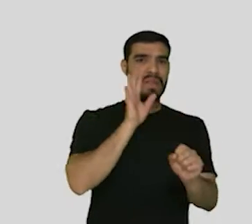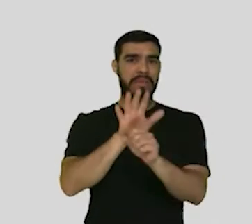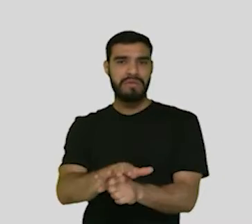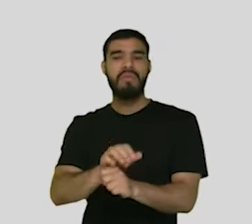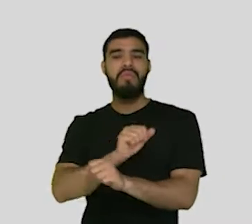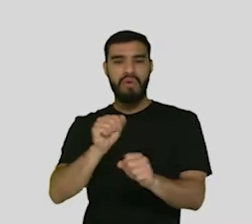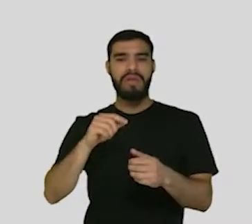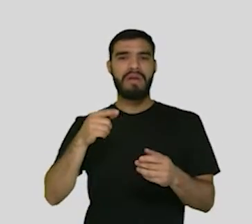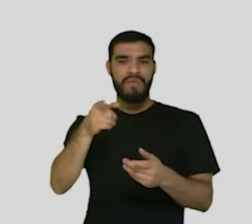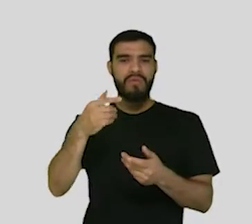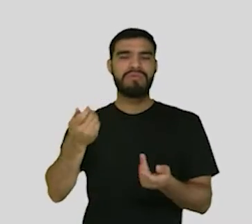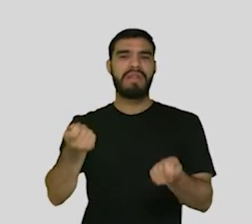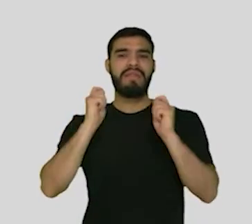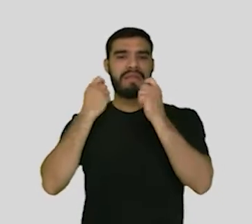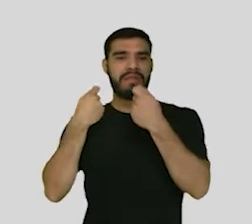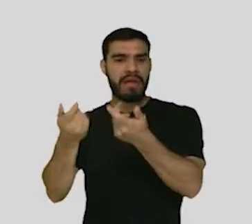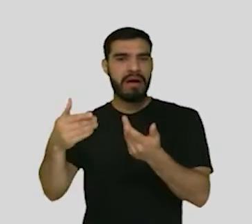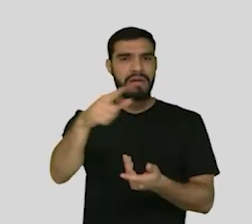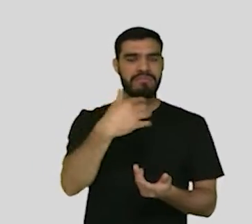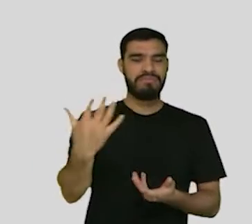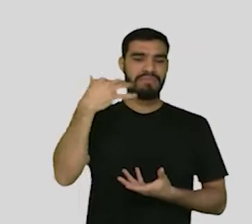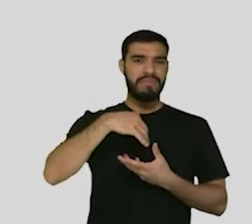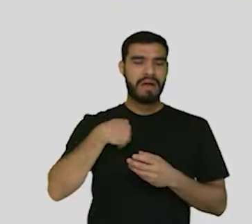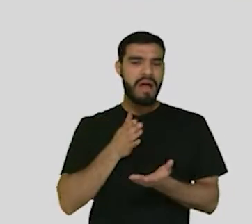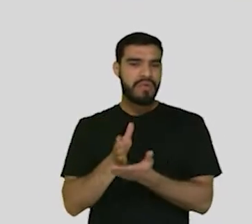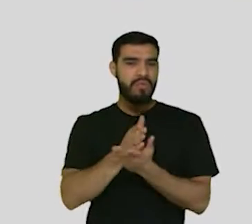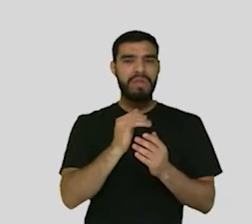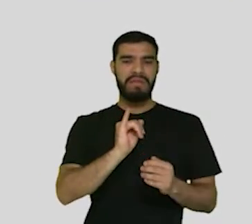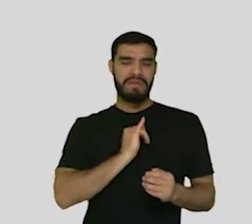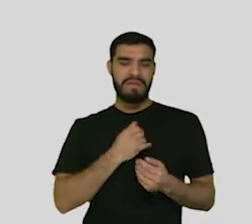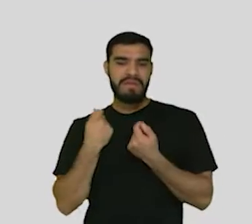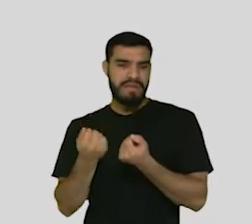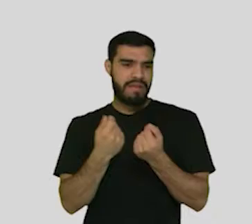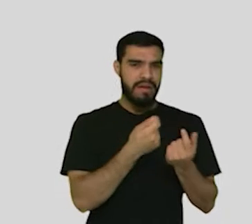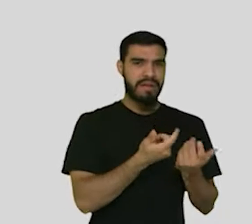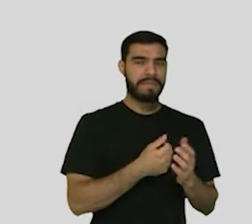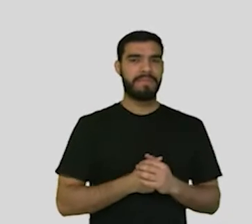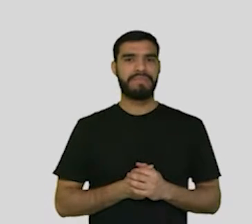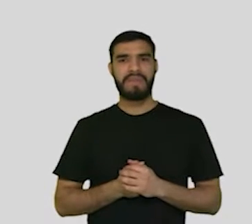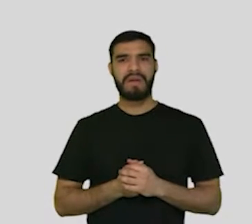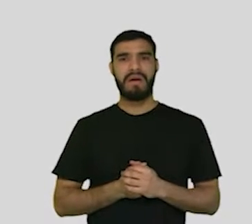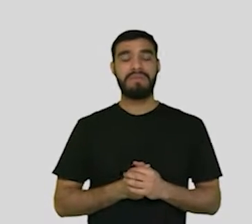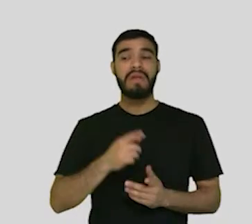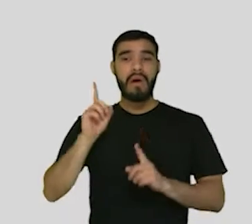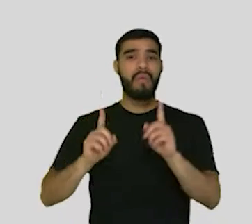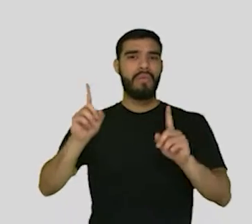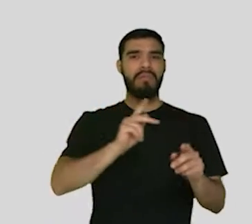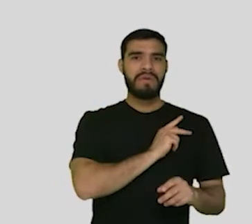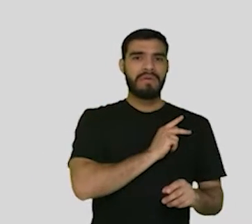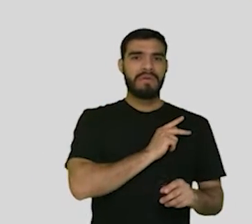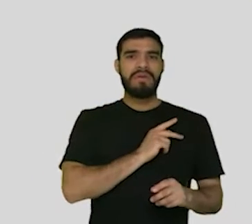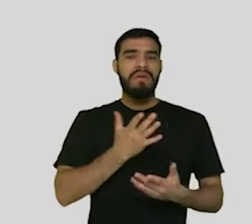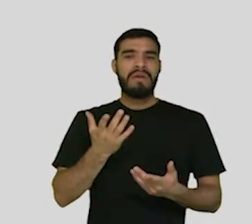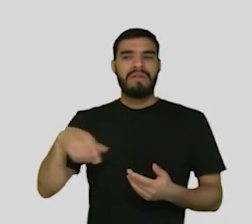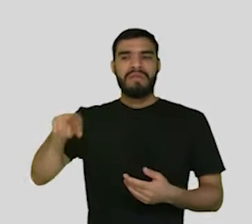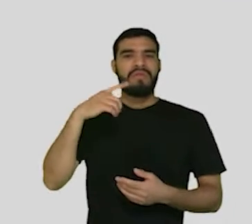andere cobete, jandere, ya poba coanga, va esa pa, hoy putemo coan esa guatapisape, diversidad, o iba, ayer, pa, y gato